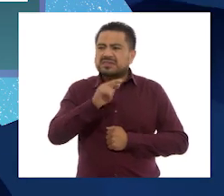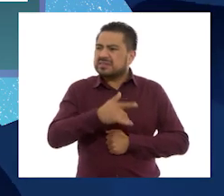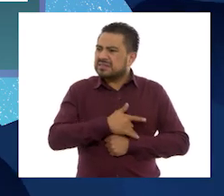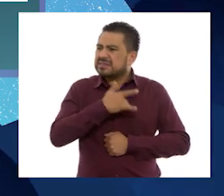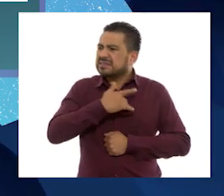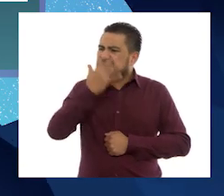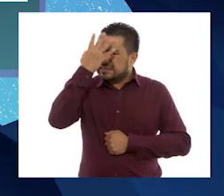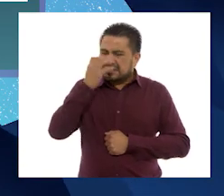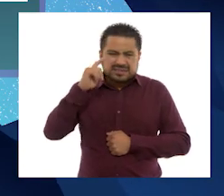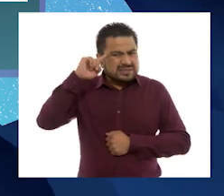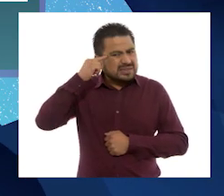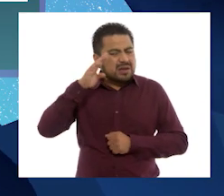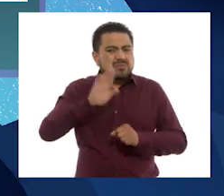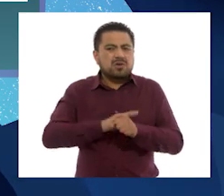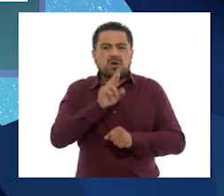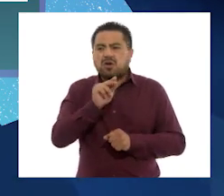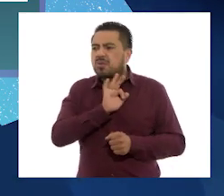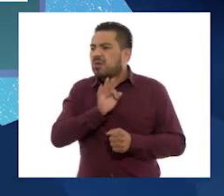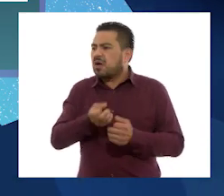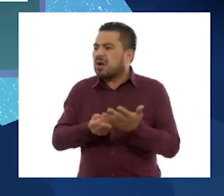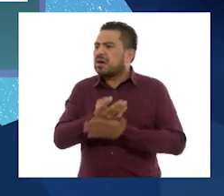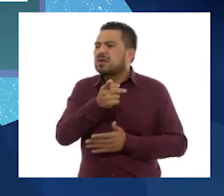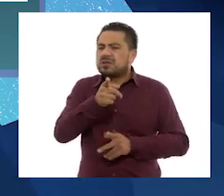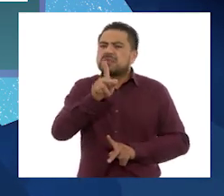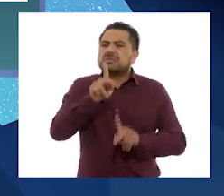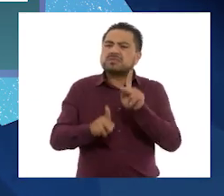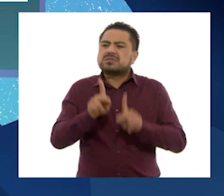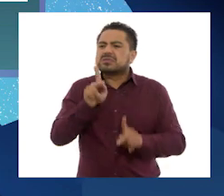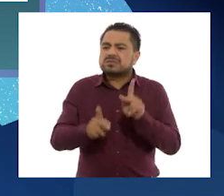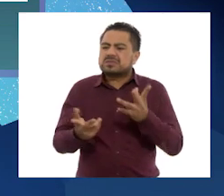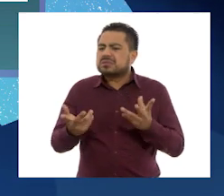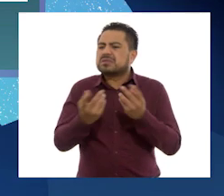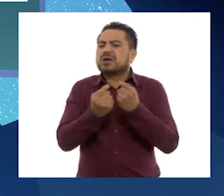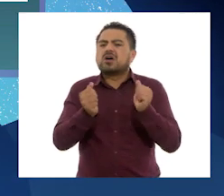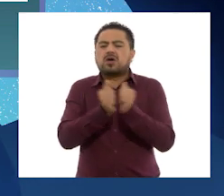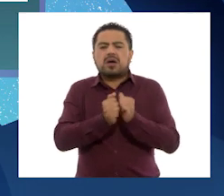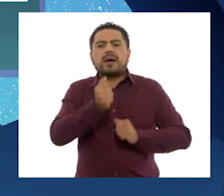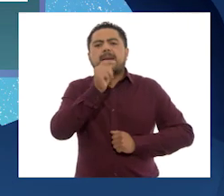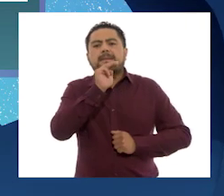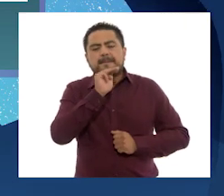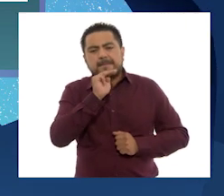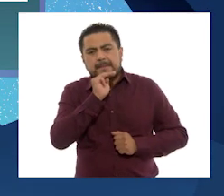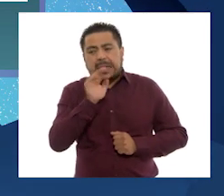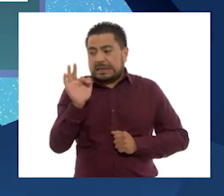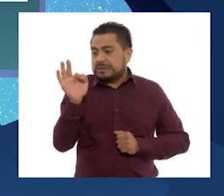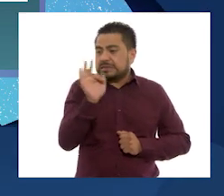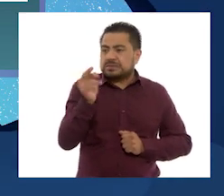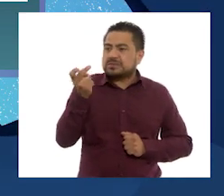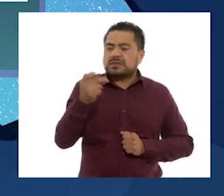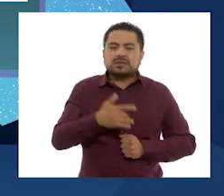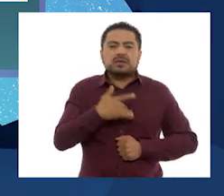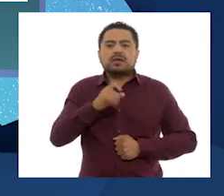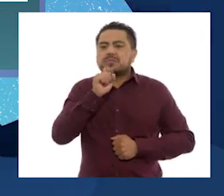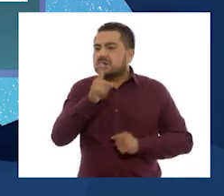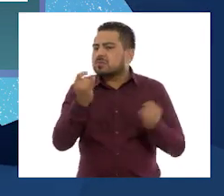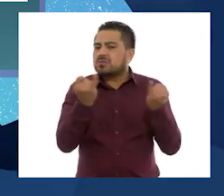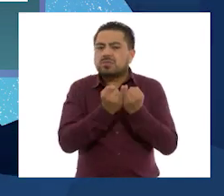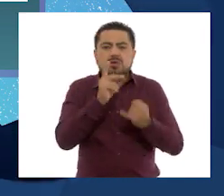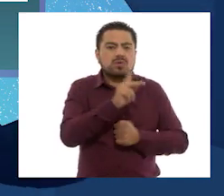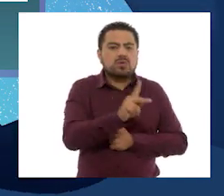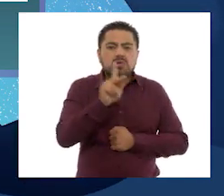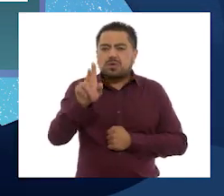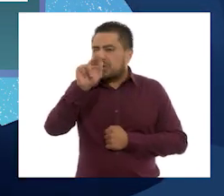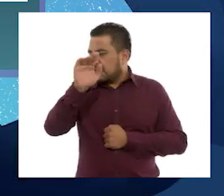triste o enojada por no poder salir, platícalo. Platícalo con tu mamá. Probablemente ella se siente igual. No